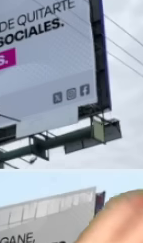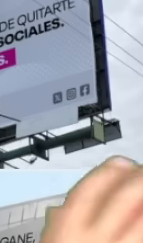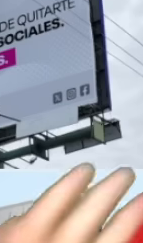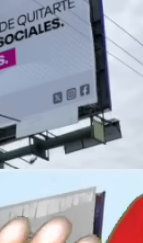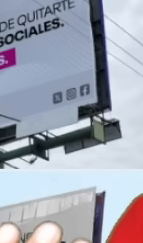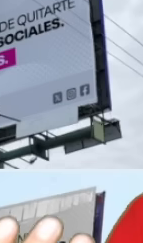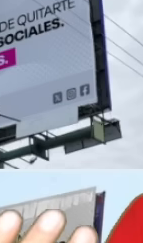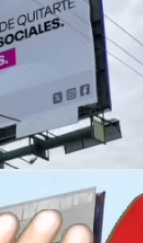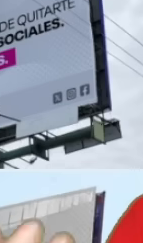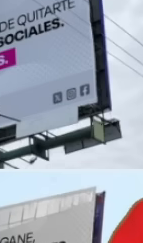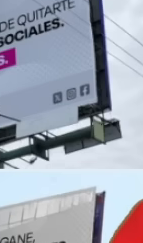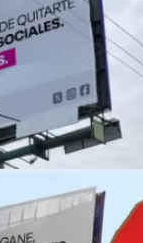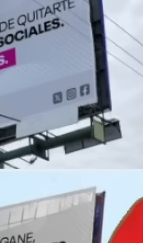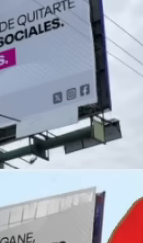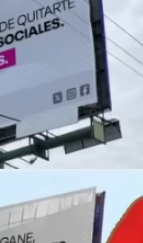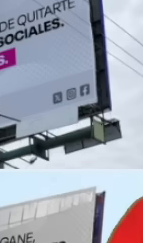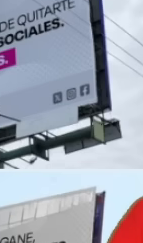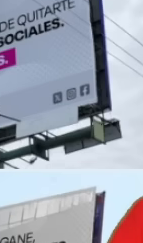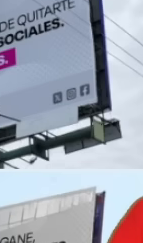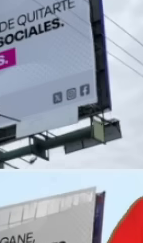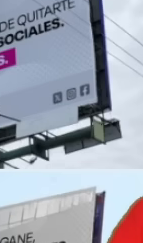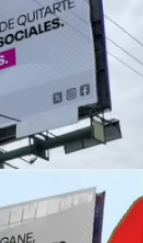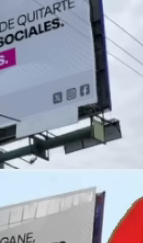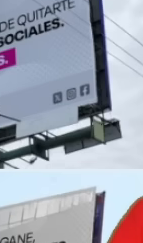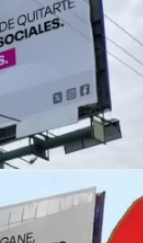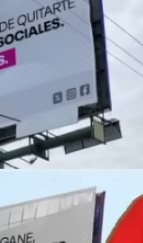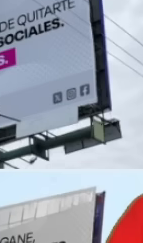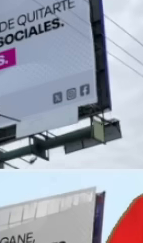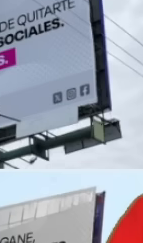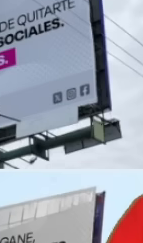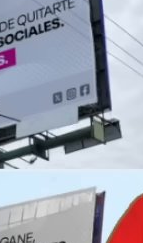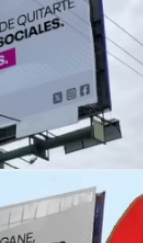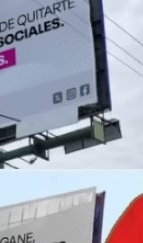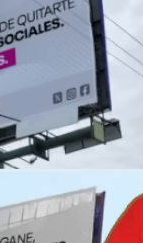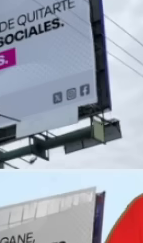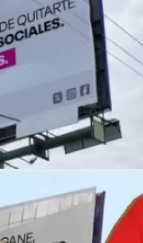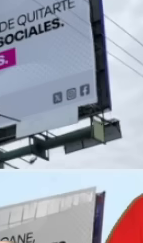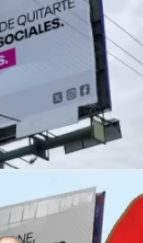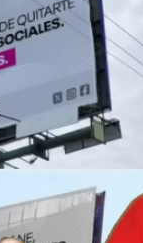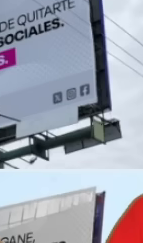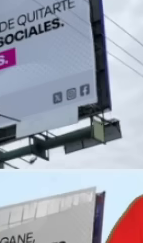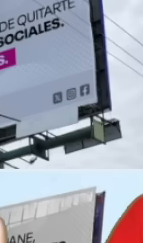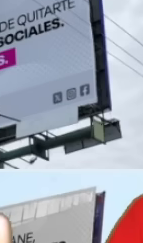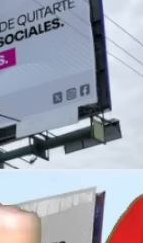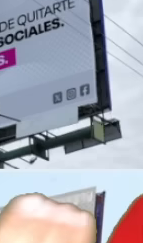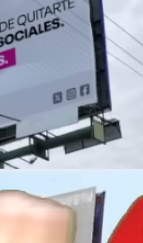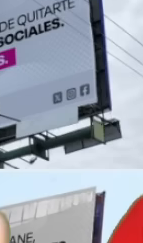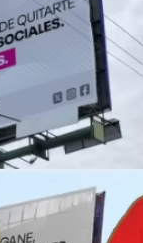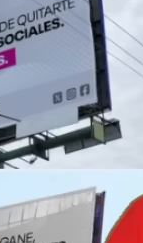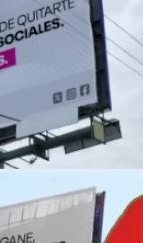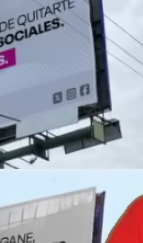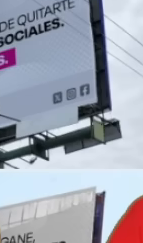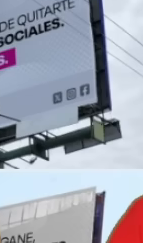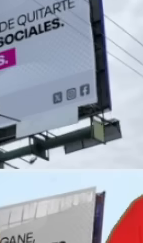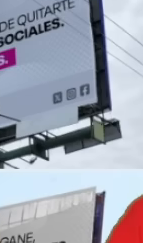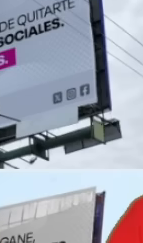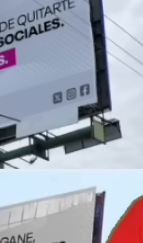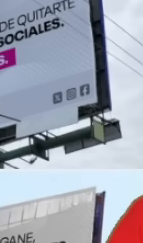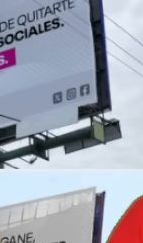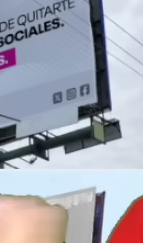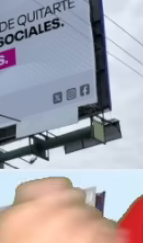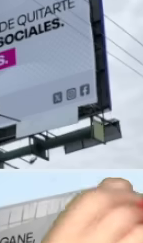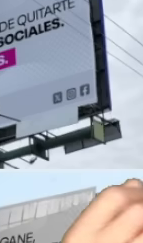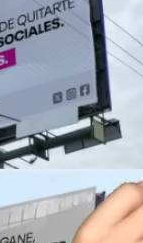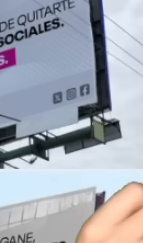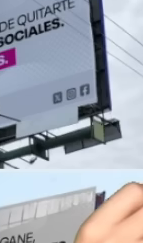sí sus compañeros quieren que pierdan Sí bueno ya está Eh no le hace caso a a las